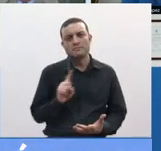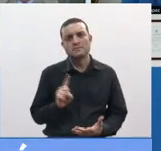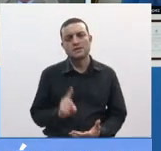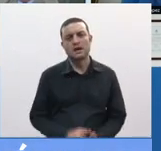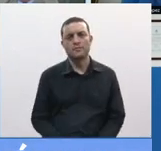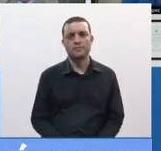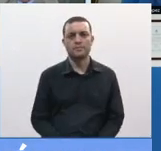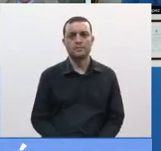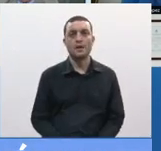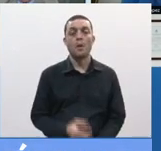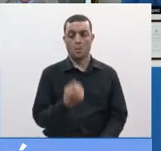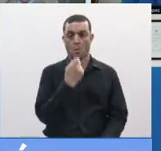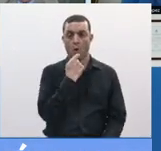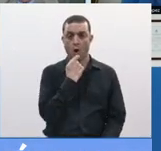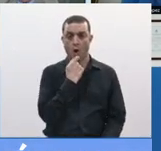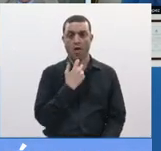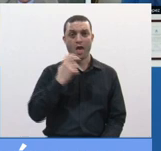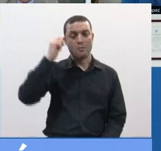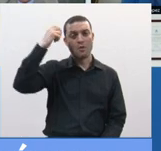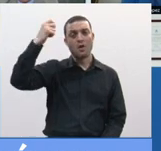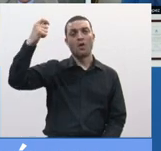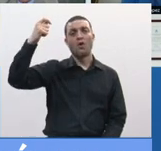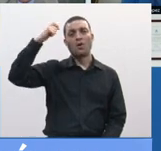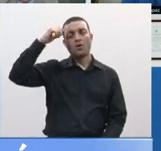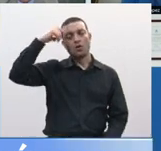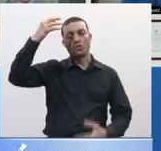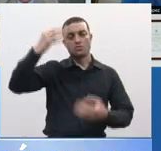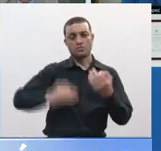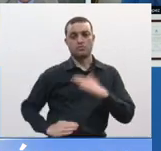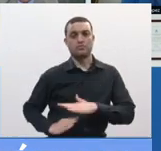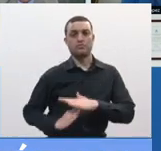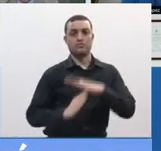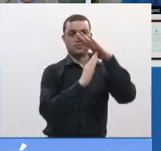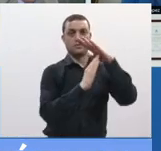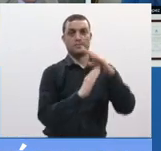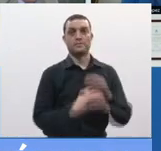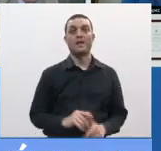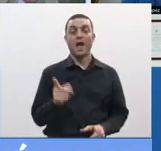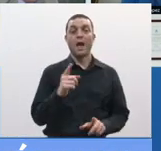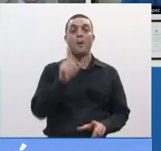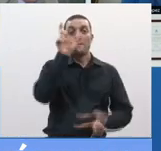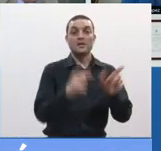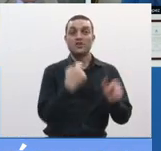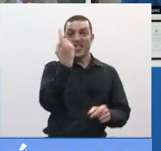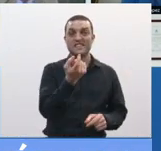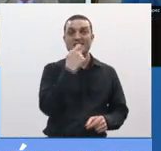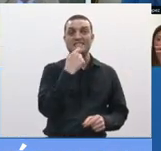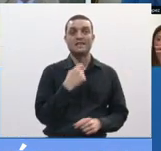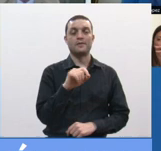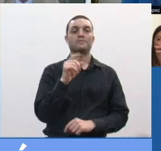¿Verdad? El tema de la Corte Suprema, por ejemplo. Ahí, por ejemplo, hay un dicho que dice, árbol que nace su torcido, nunca su tronco